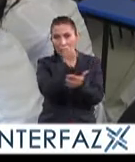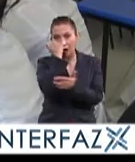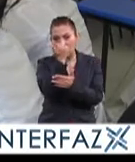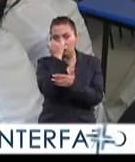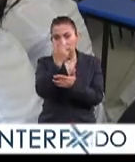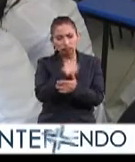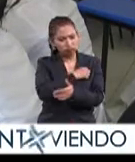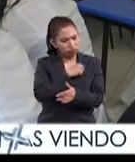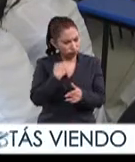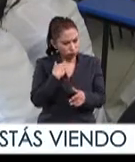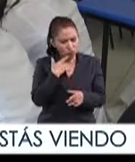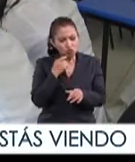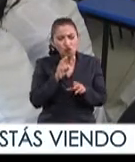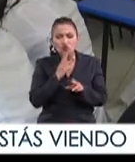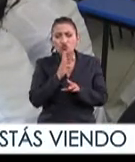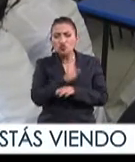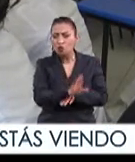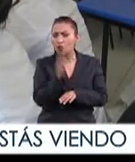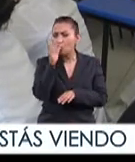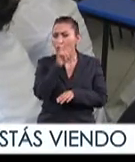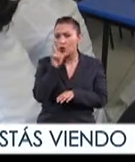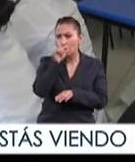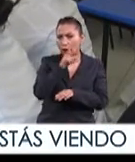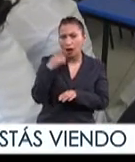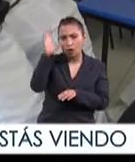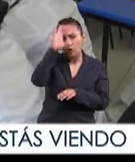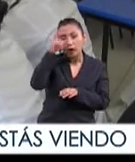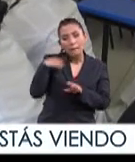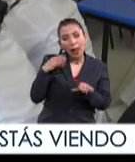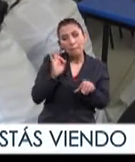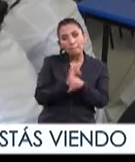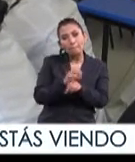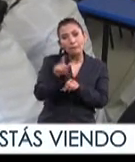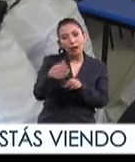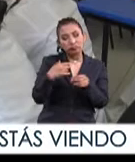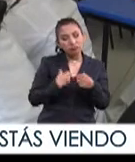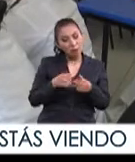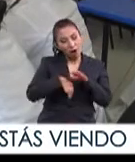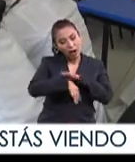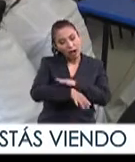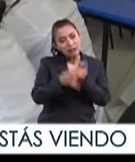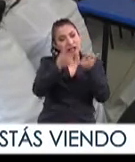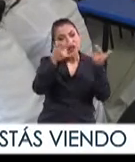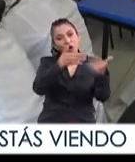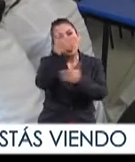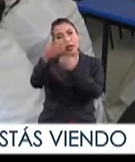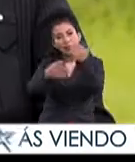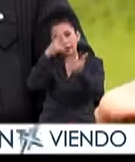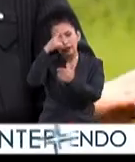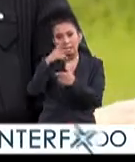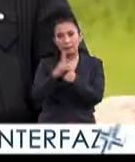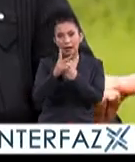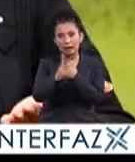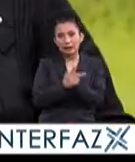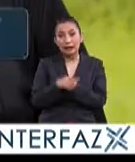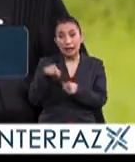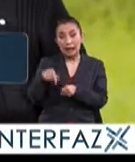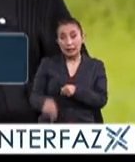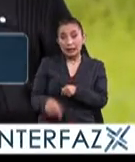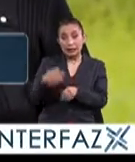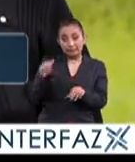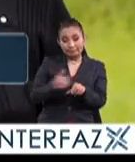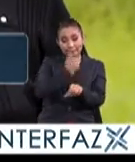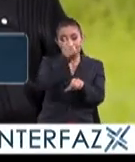se comprometen a preservar las expresiones culturales para fortalecer las raíces y tradiciones del país. El Estado, al